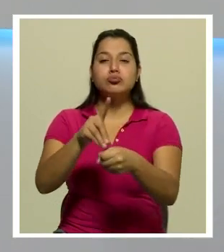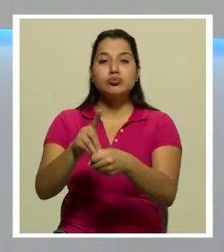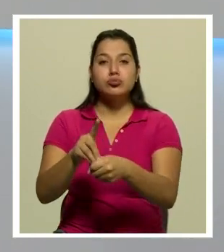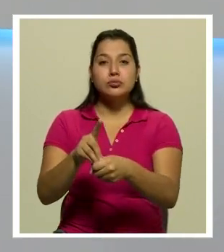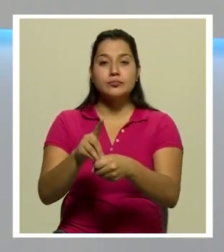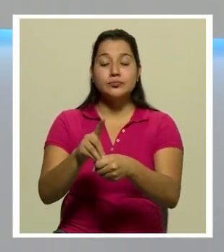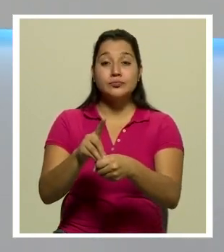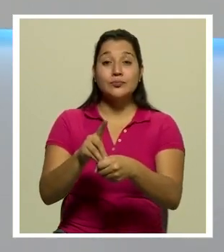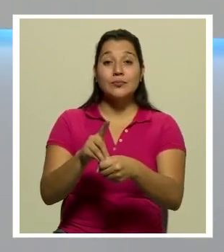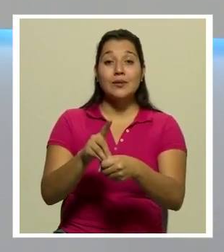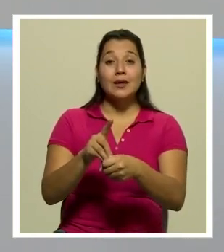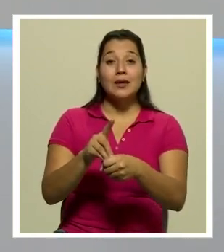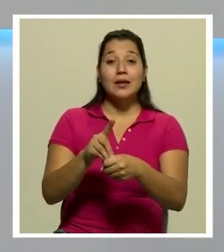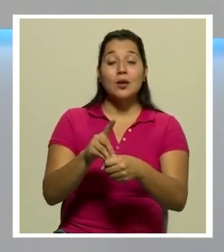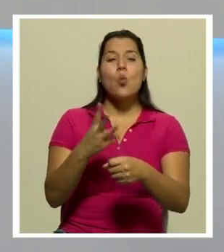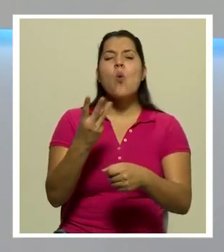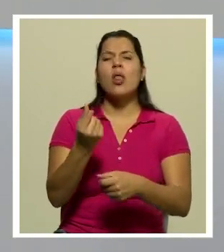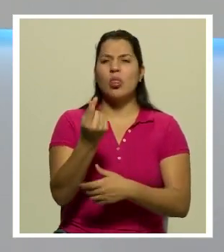entregado 19